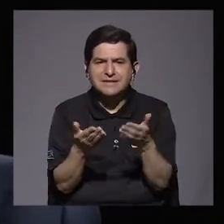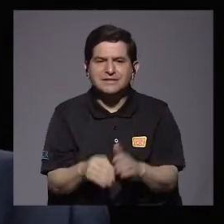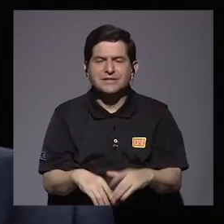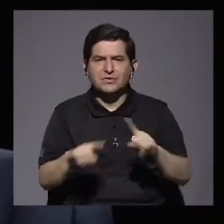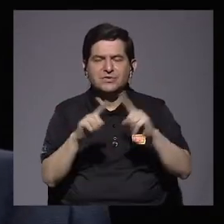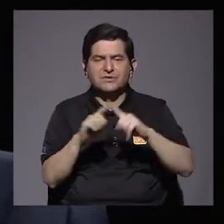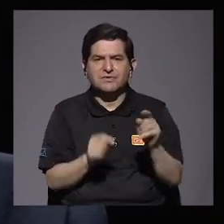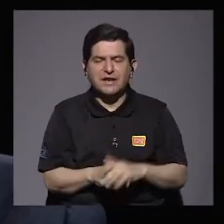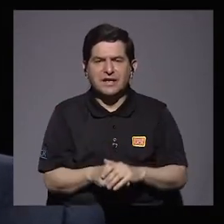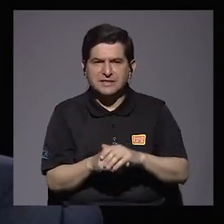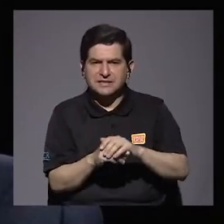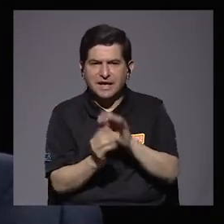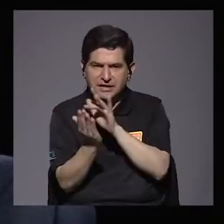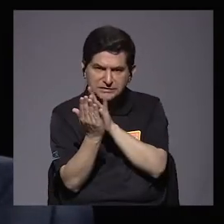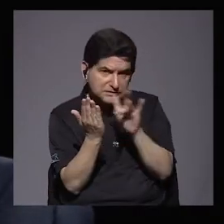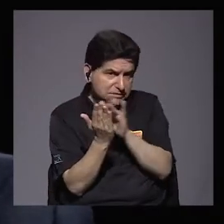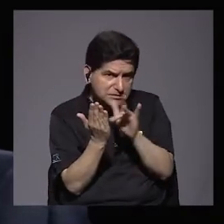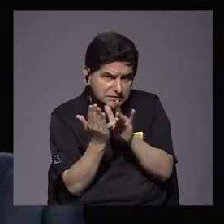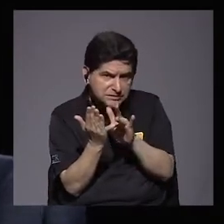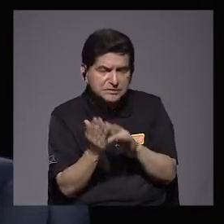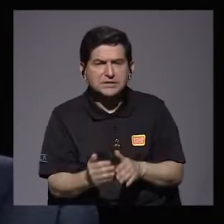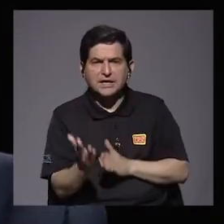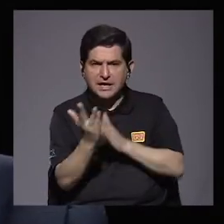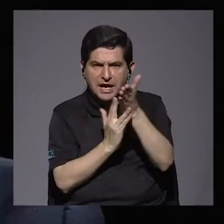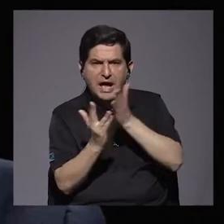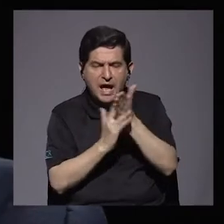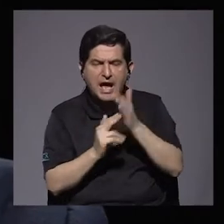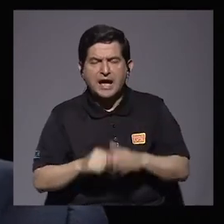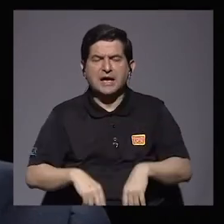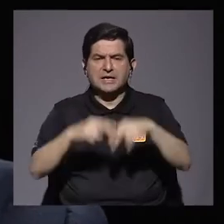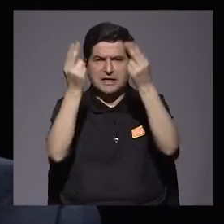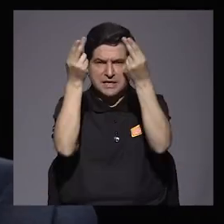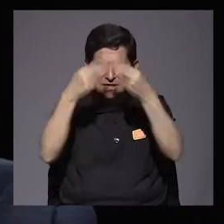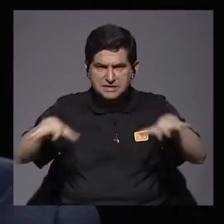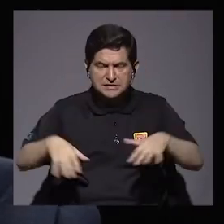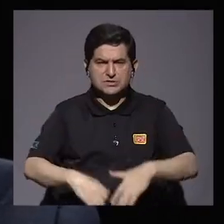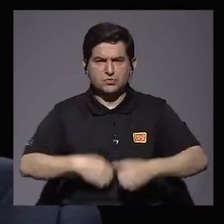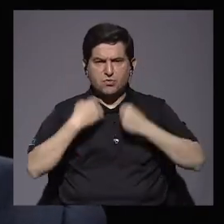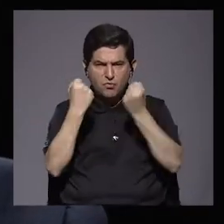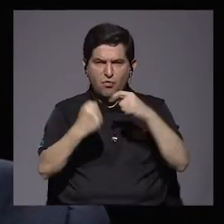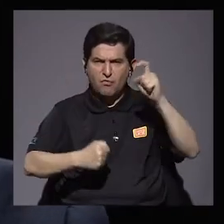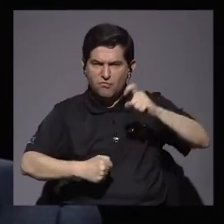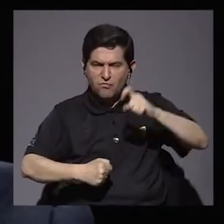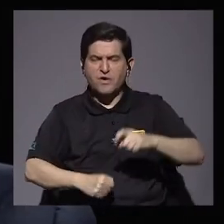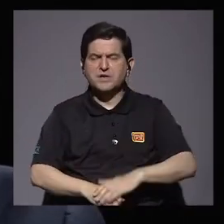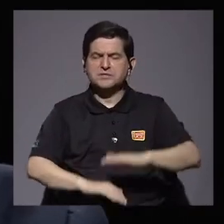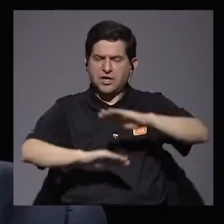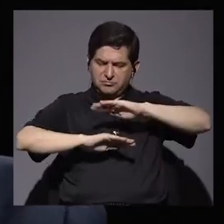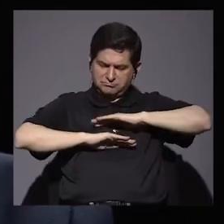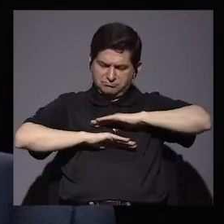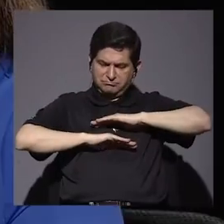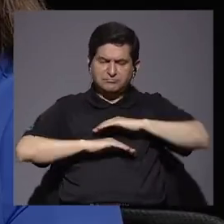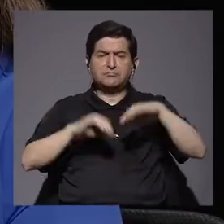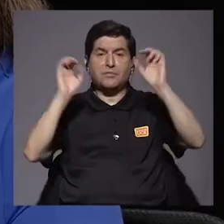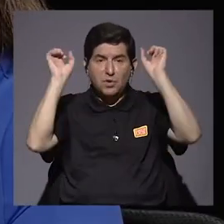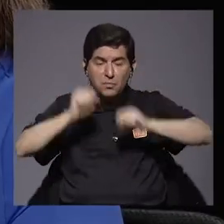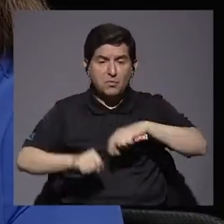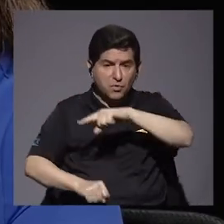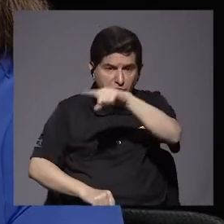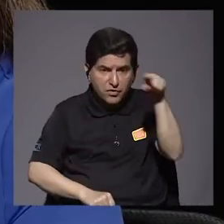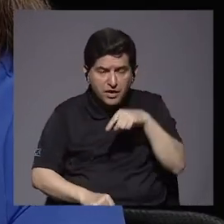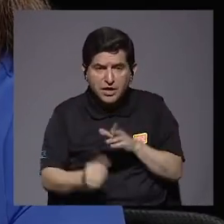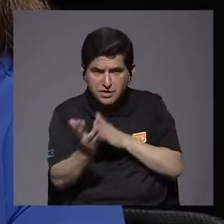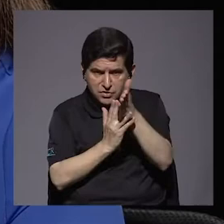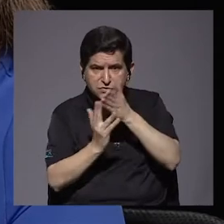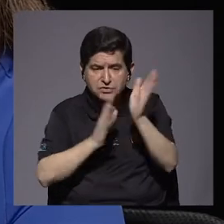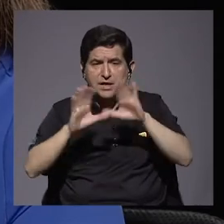dispositivos móviles. Así es. Accesos a internet con una potencia lo suficientemente satisfactoria para que puedan